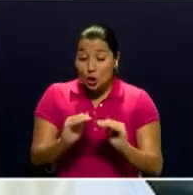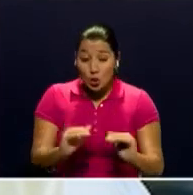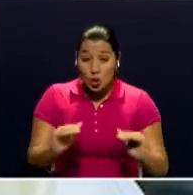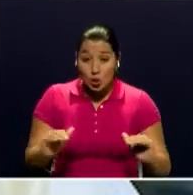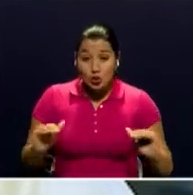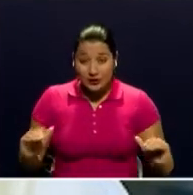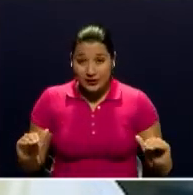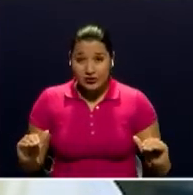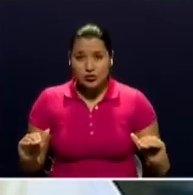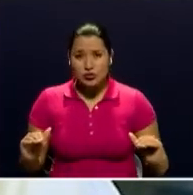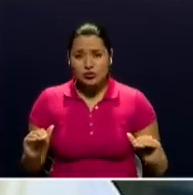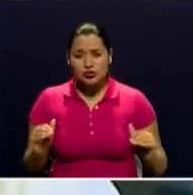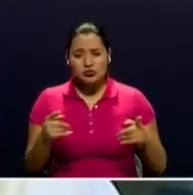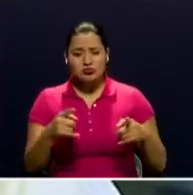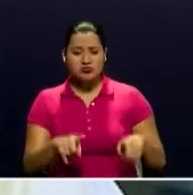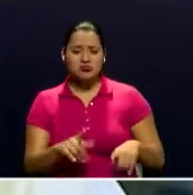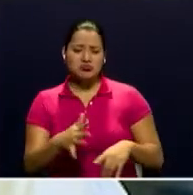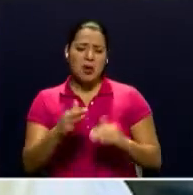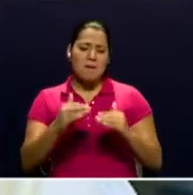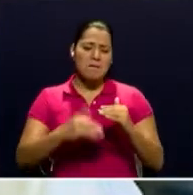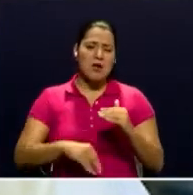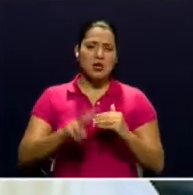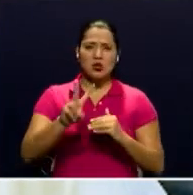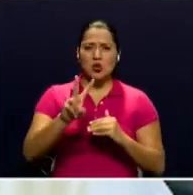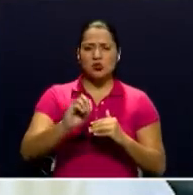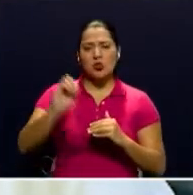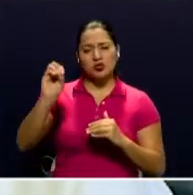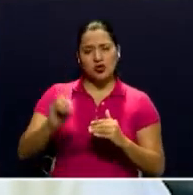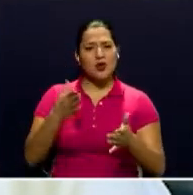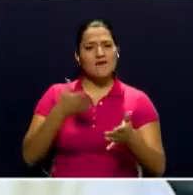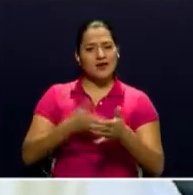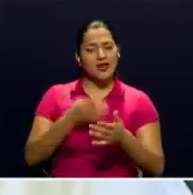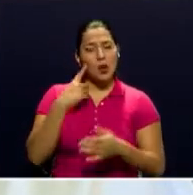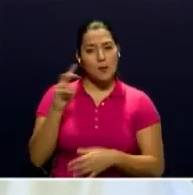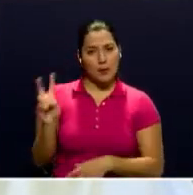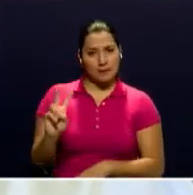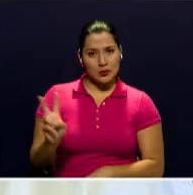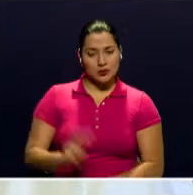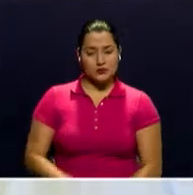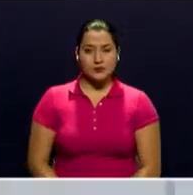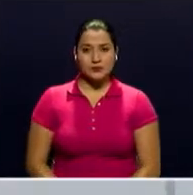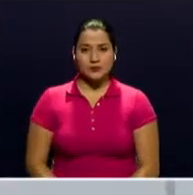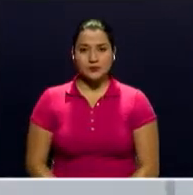COVID-19 anda por debajo del 2% del total de afectados por este virus.